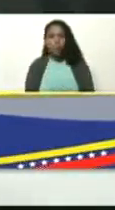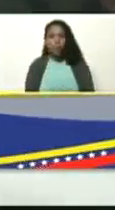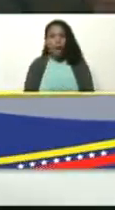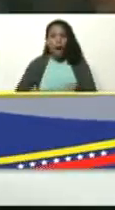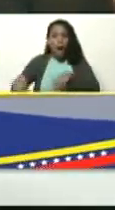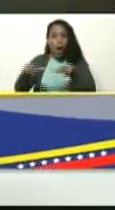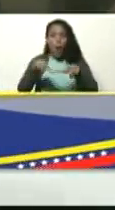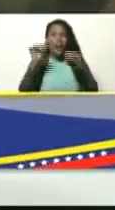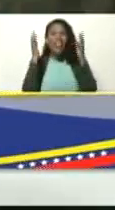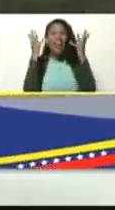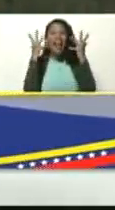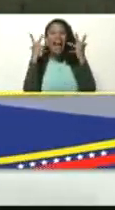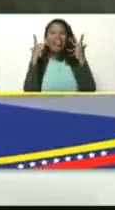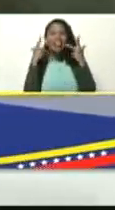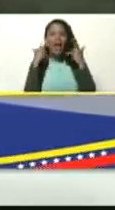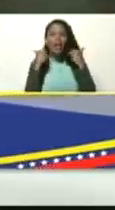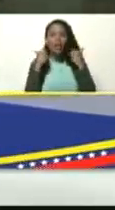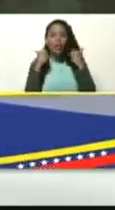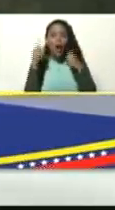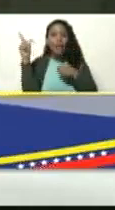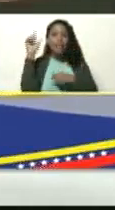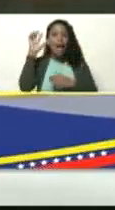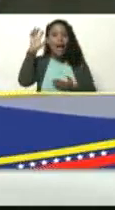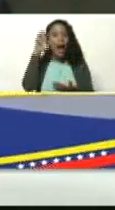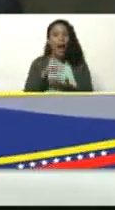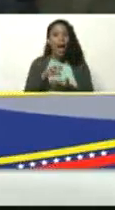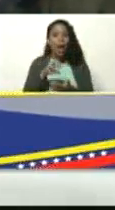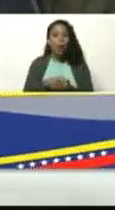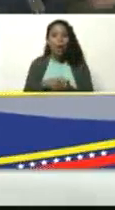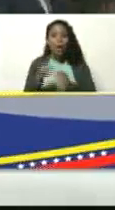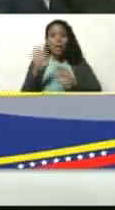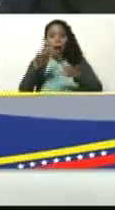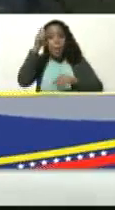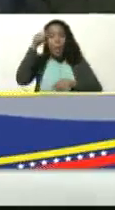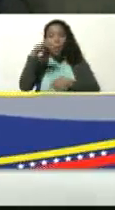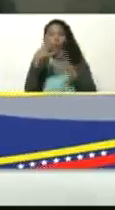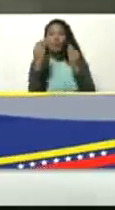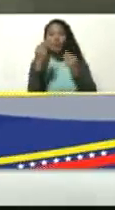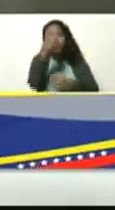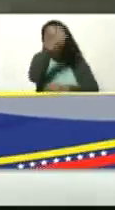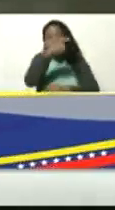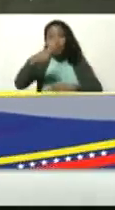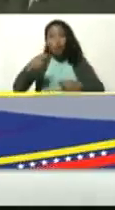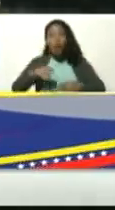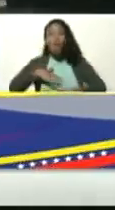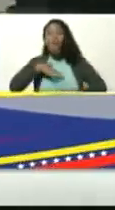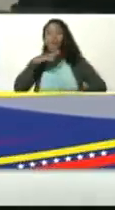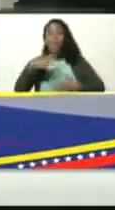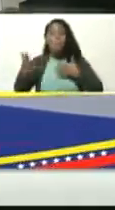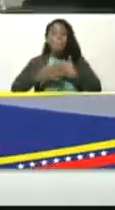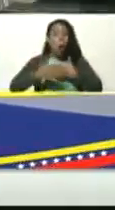del Castaño. Llegamos y bueno, ya había población, mucha gente llena de barro y mojada.